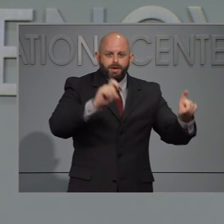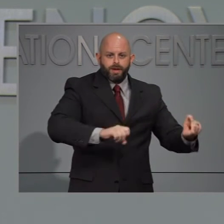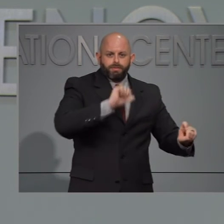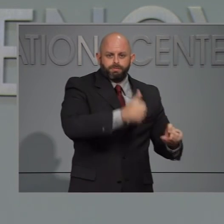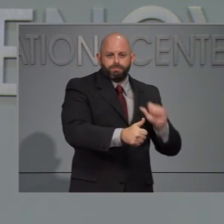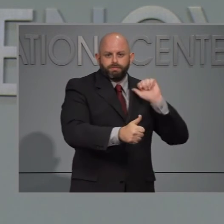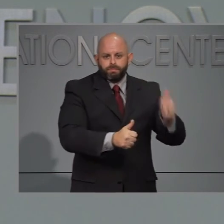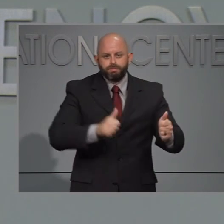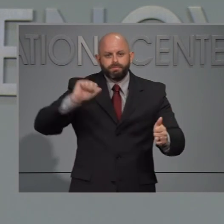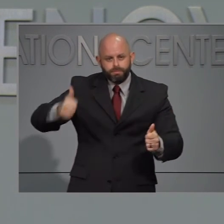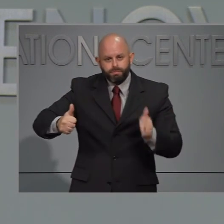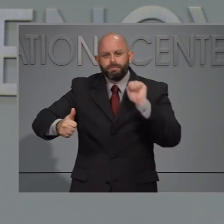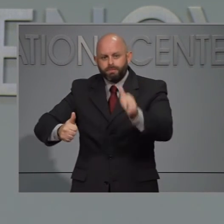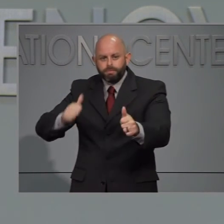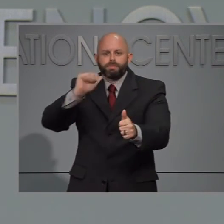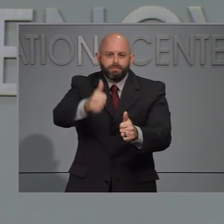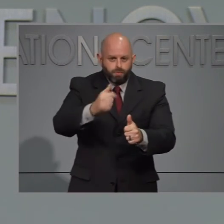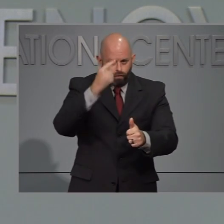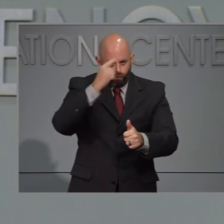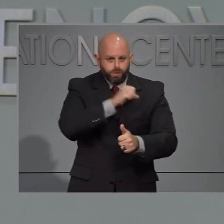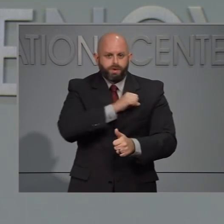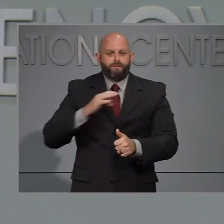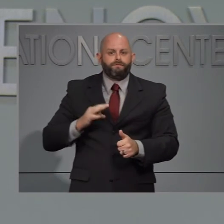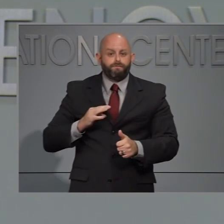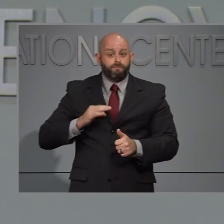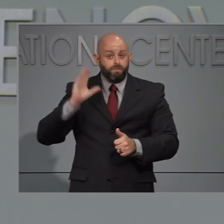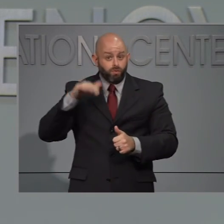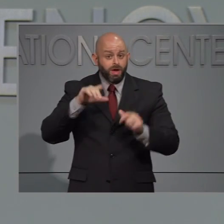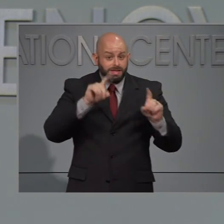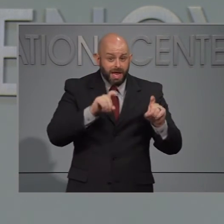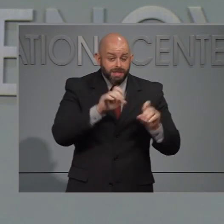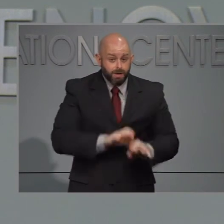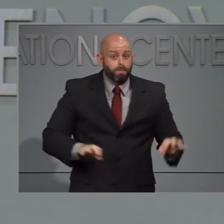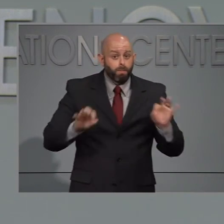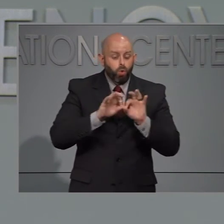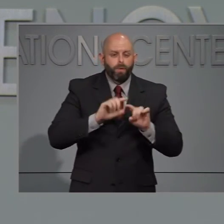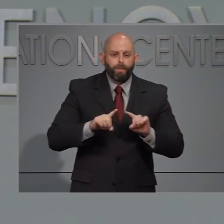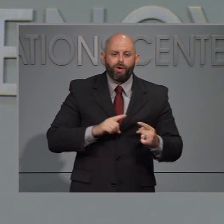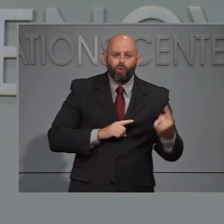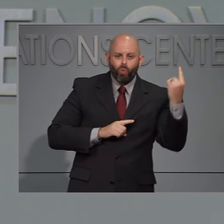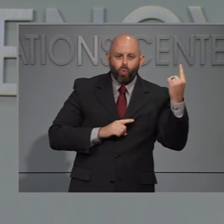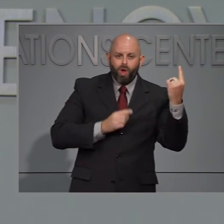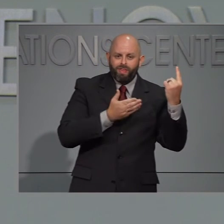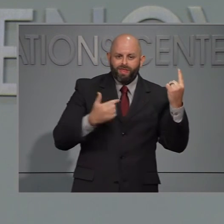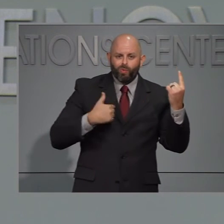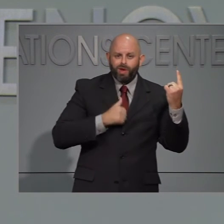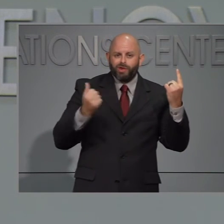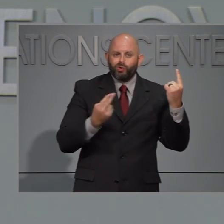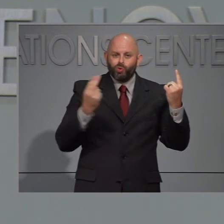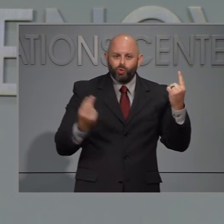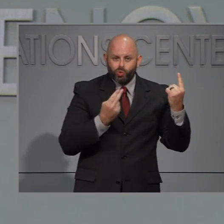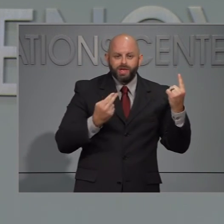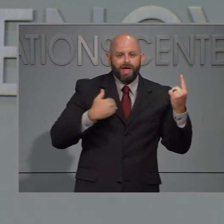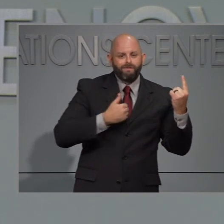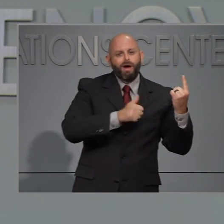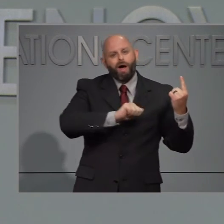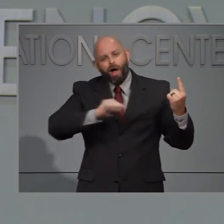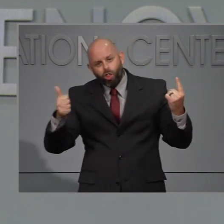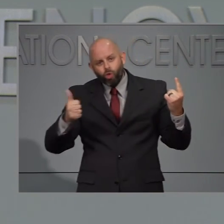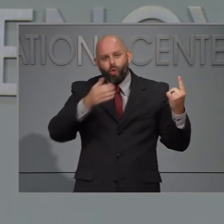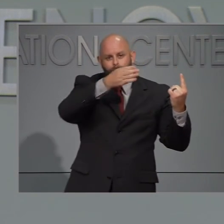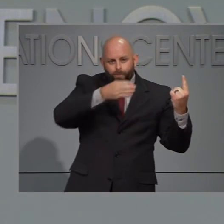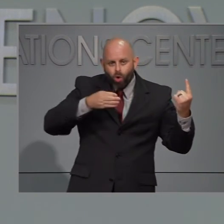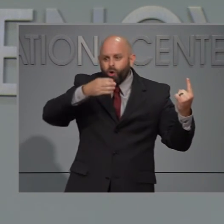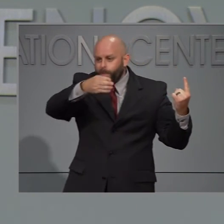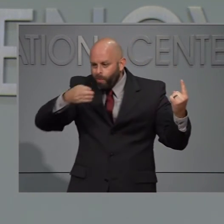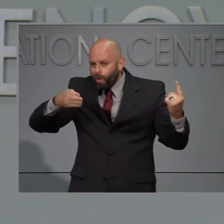las pruebas es muy importante. Pero recuerda, eso es una herramienta en toda nuestra estrategia para asegurar de que las personas que están